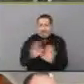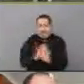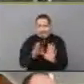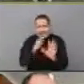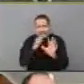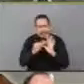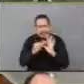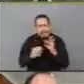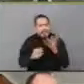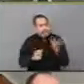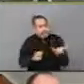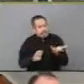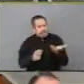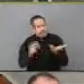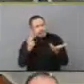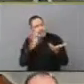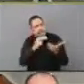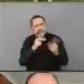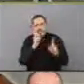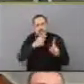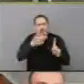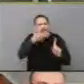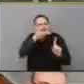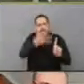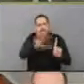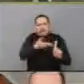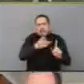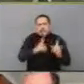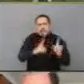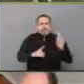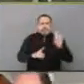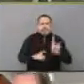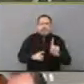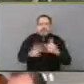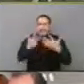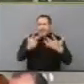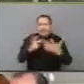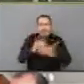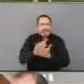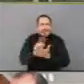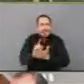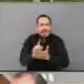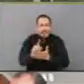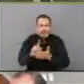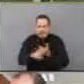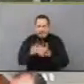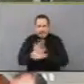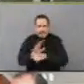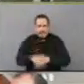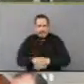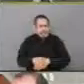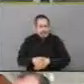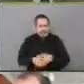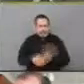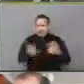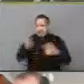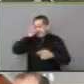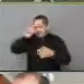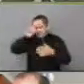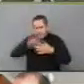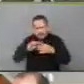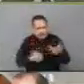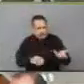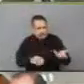Generan que su presencia en este tiempo dentro de la película no la hagan